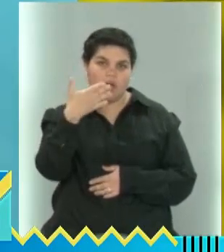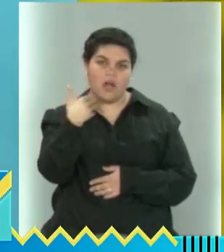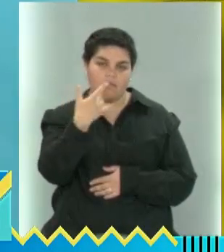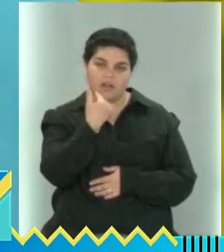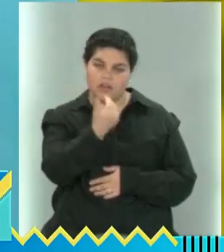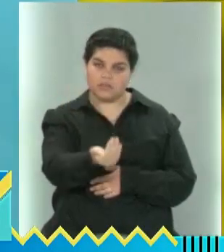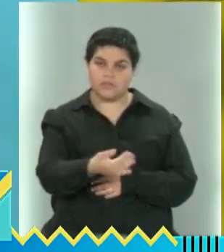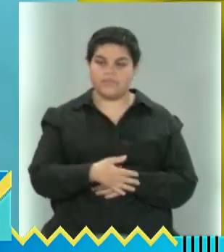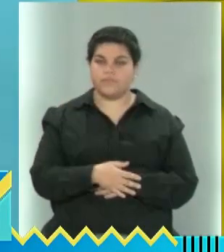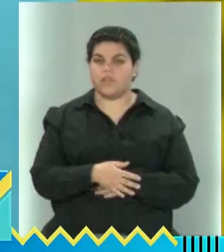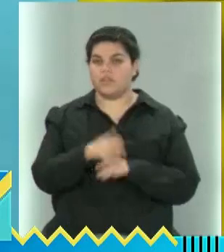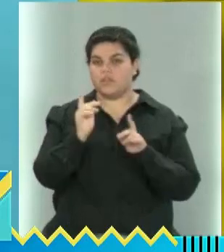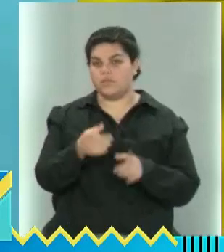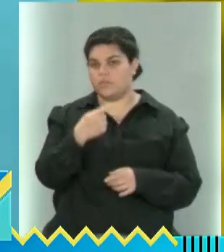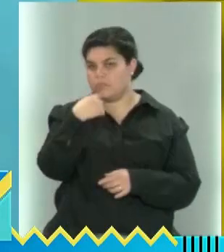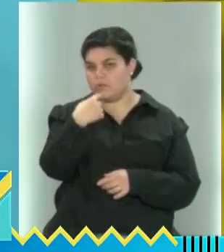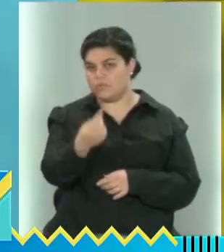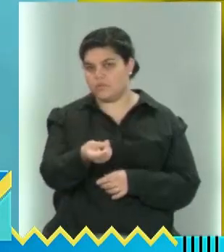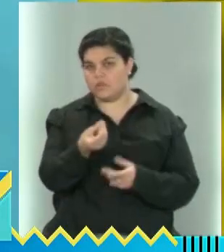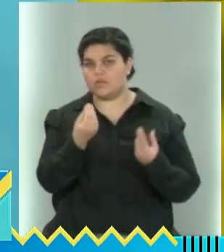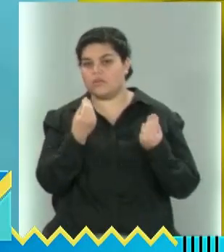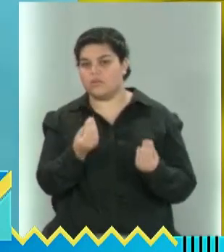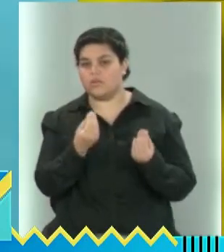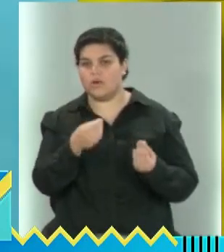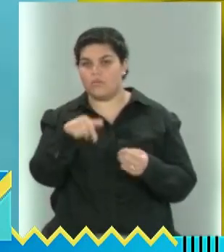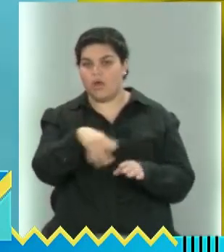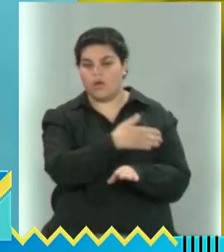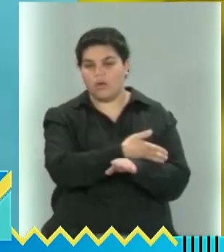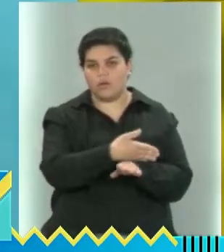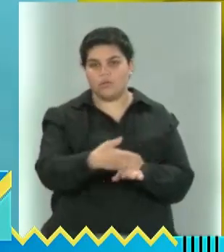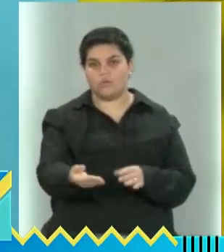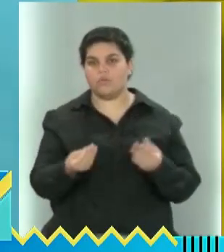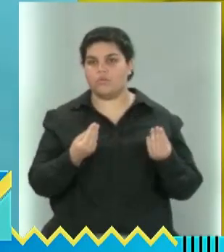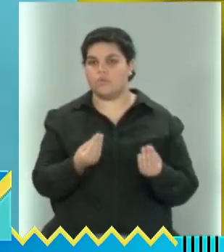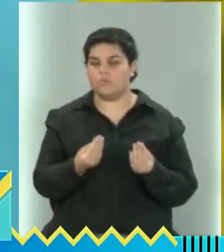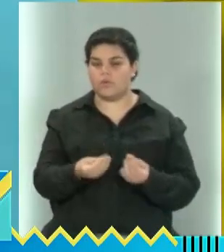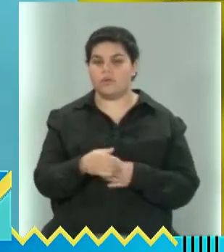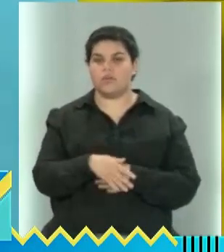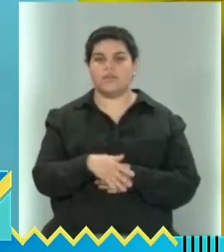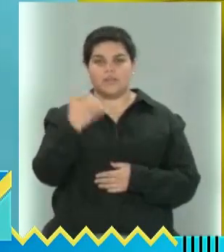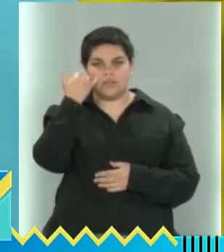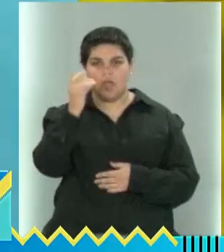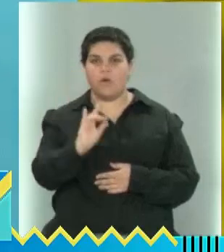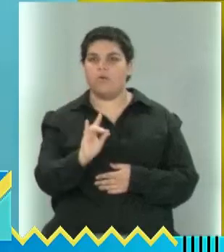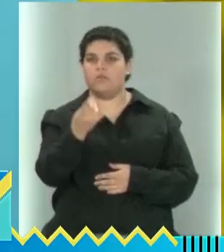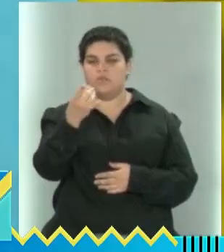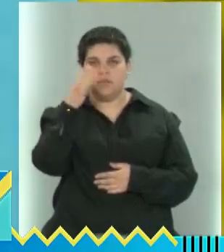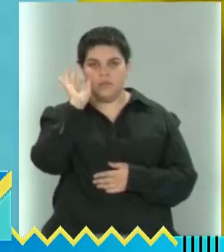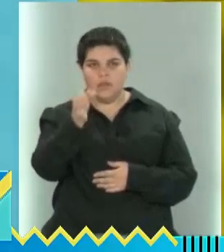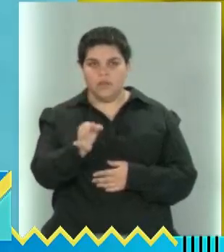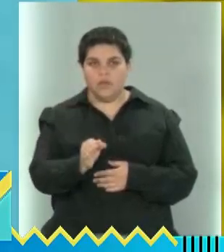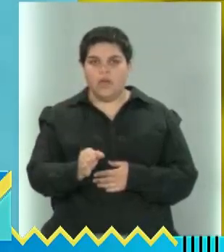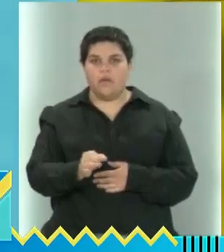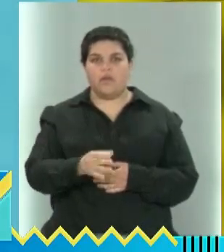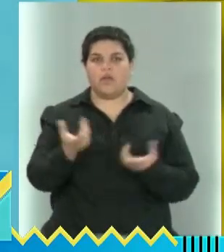bueno, preguntar cómo continúa la situación, digo, más allá de que la universidad ya se ha expedido a través de su Consejo